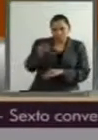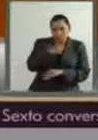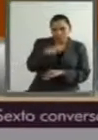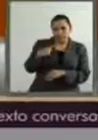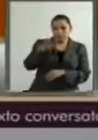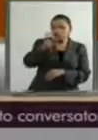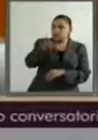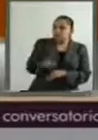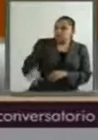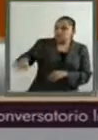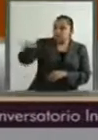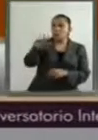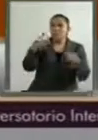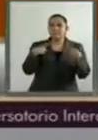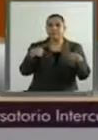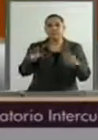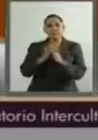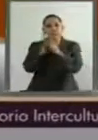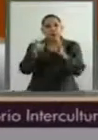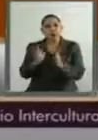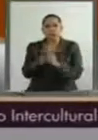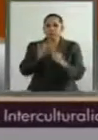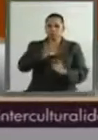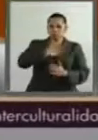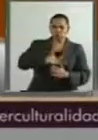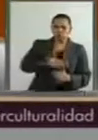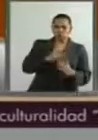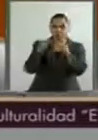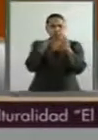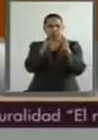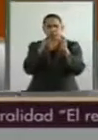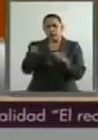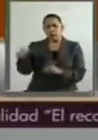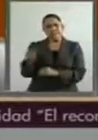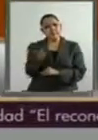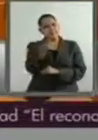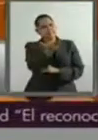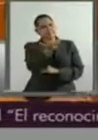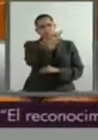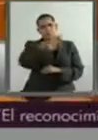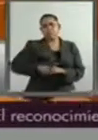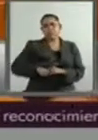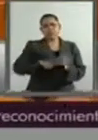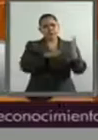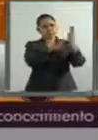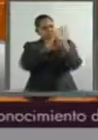las libertades democráticas, como pedir cuentas al gobierno